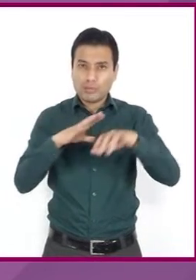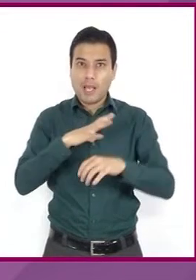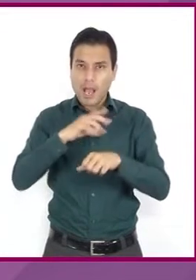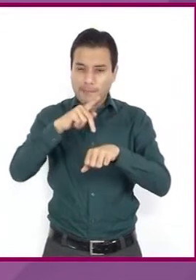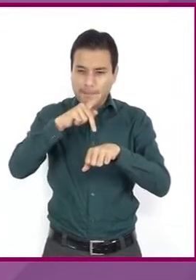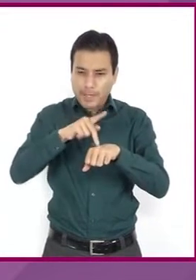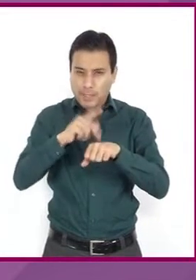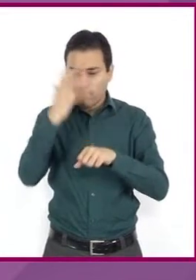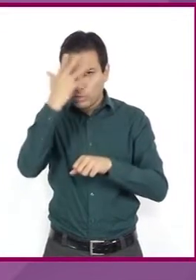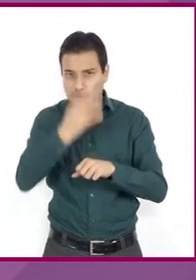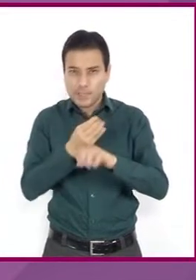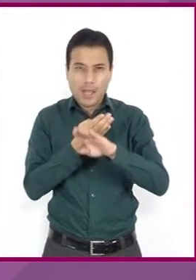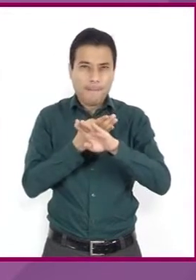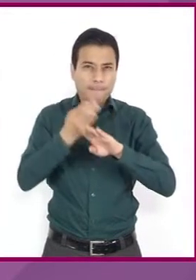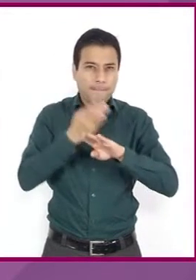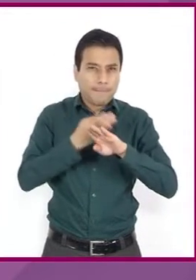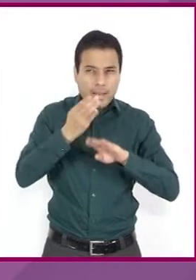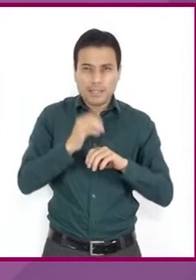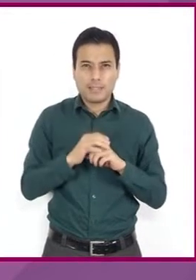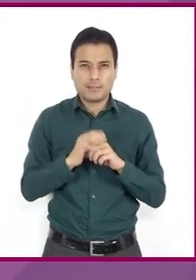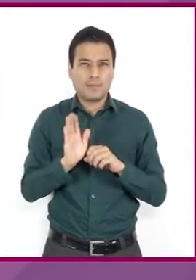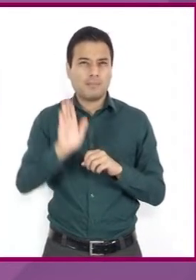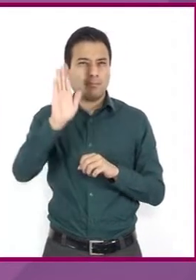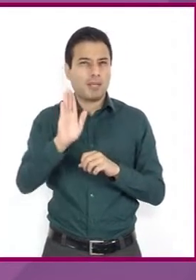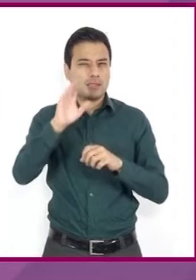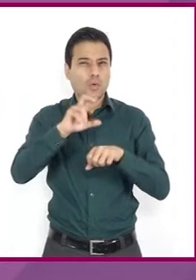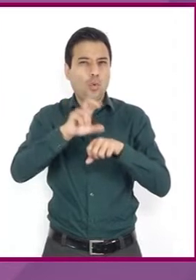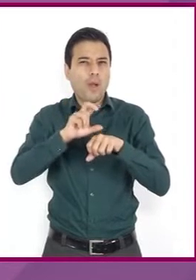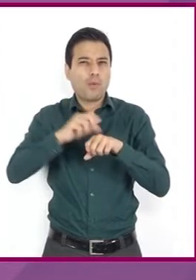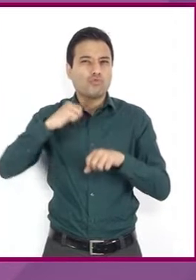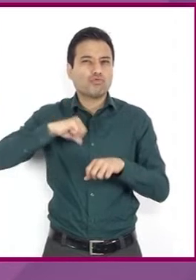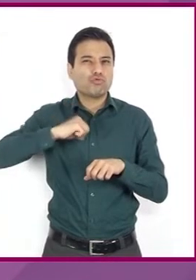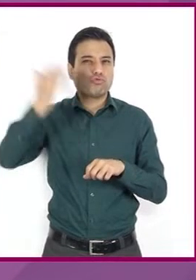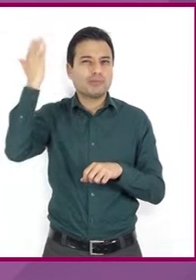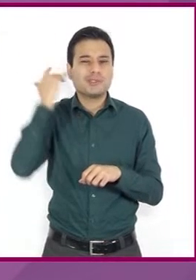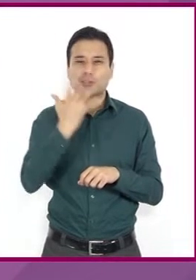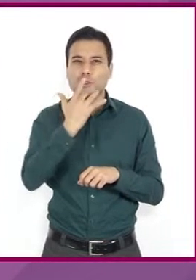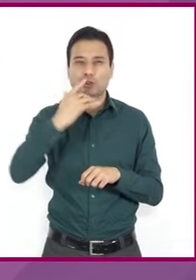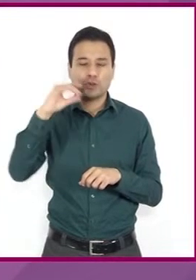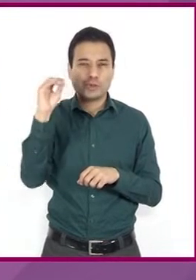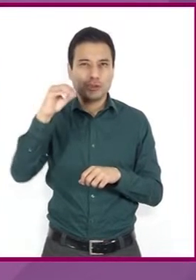pulidas, blancas y enormes como huevos prehistóricos.